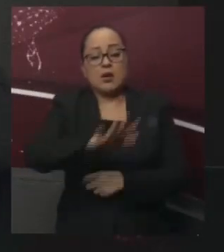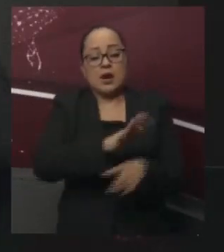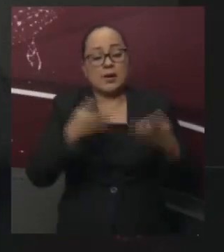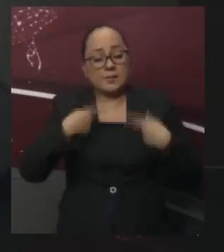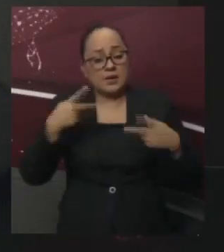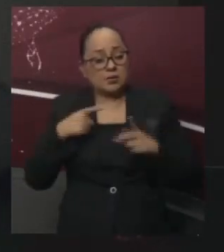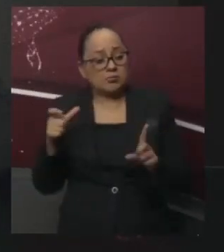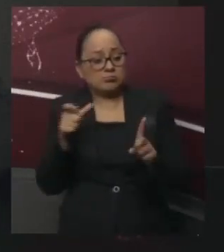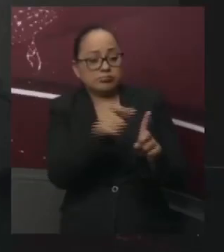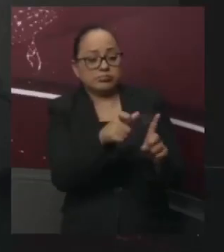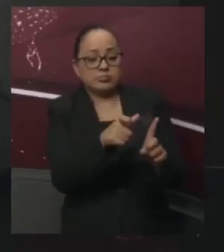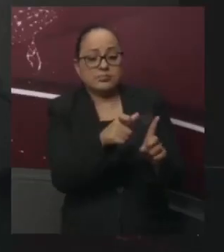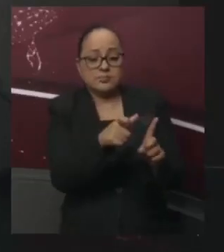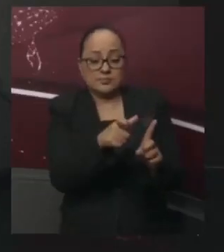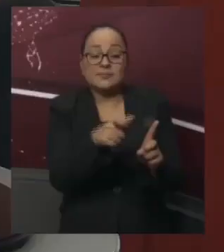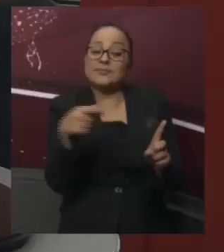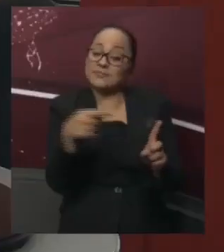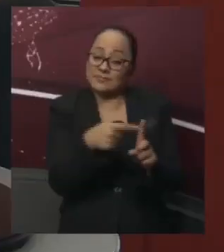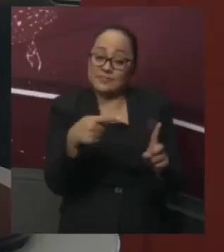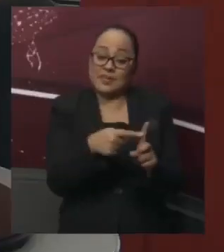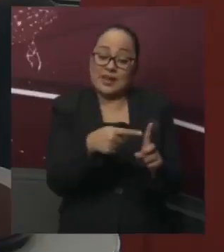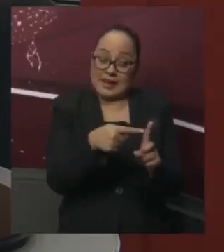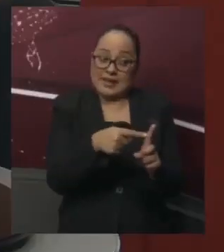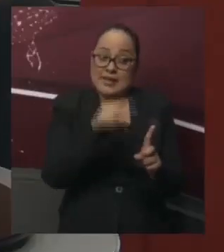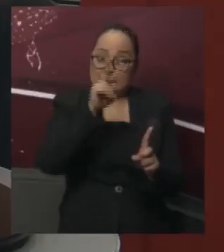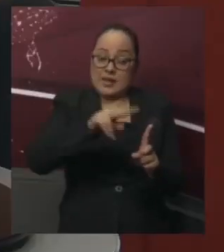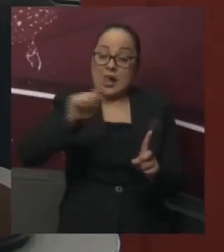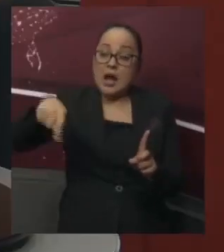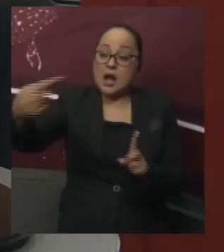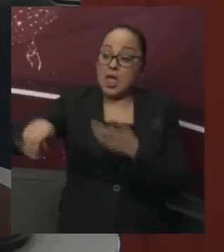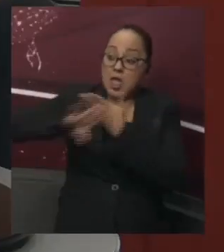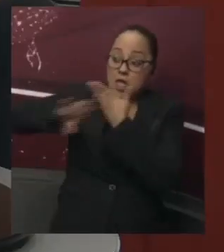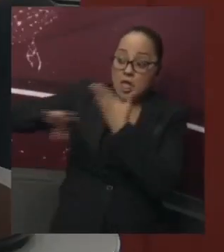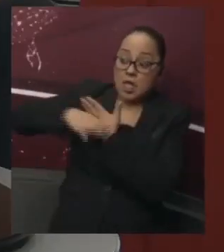que pues agredieron o mataron a su agresor